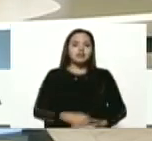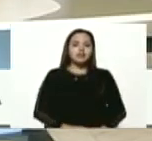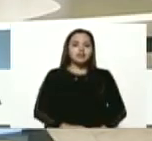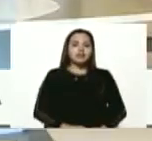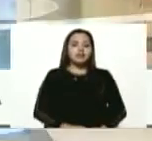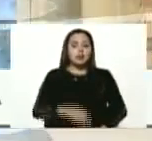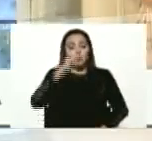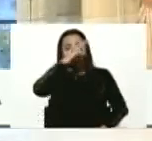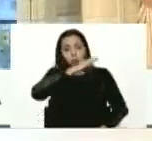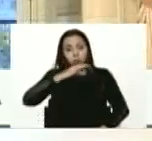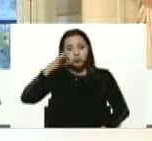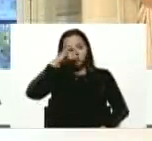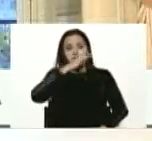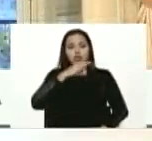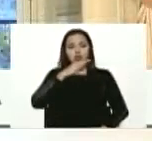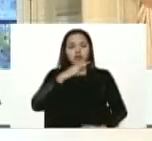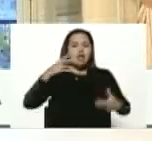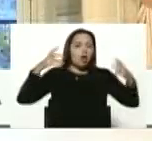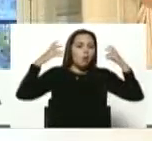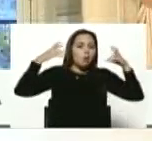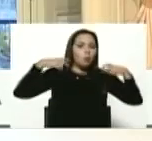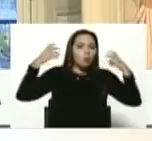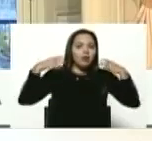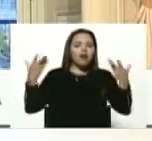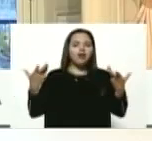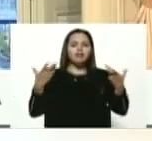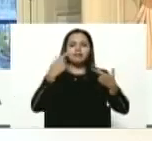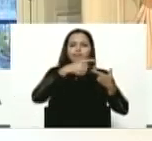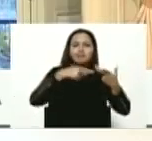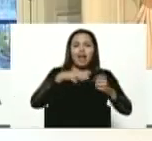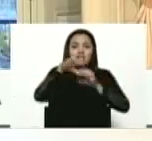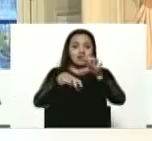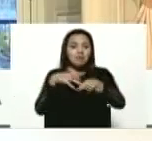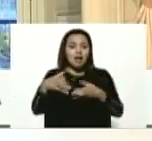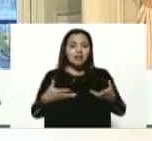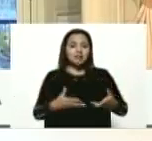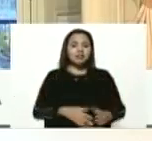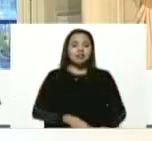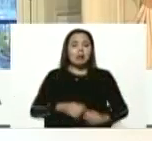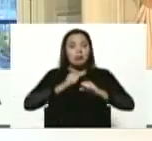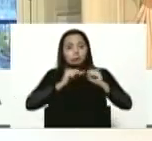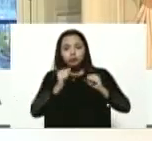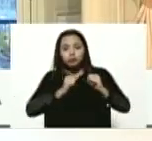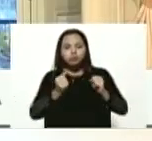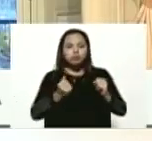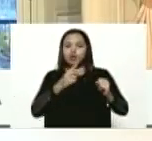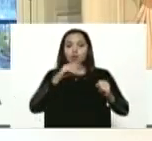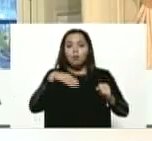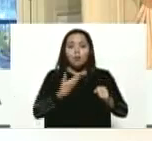porcina, avícola, el animalito, tú no puedes criar animalitos.